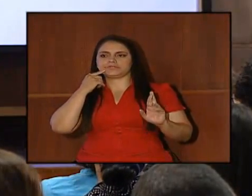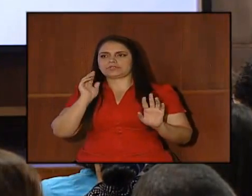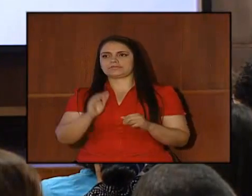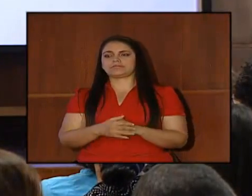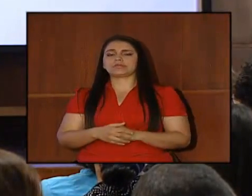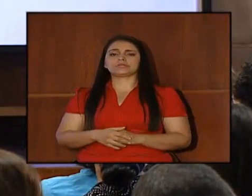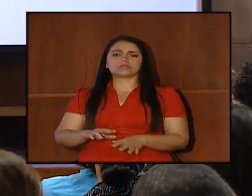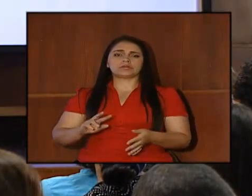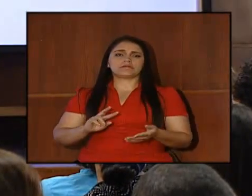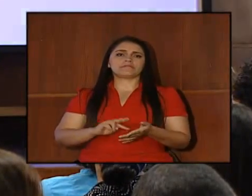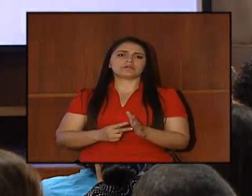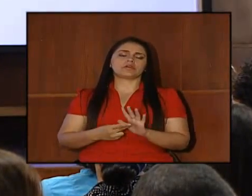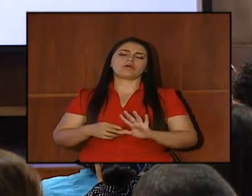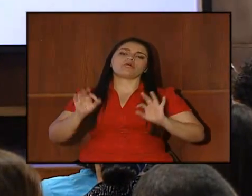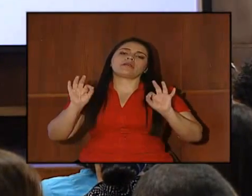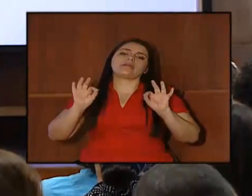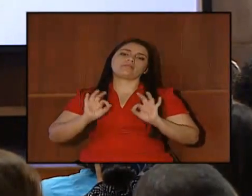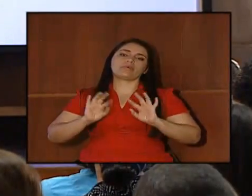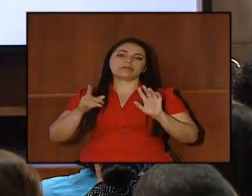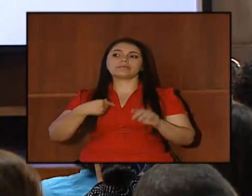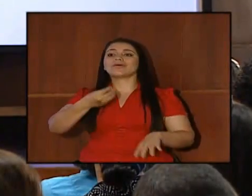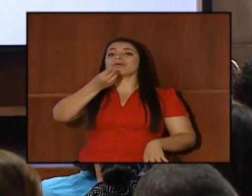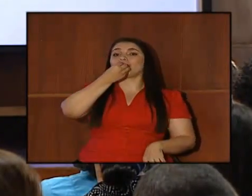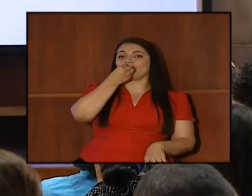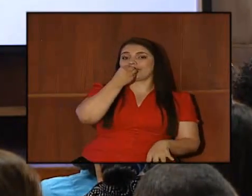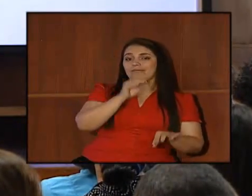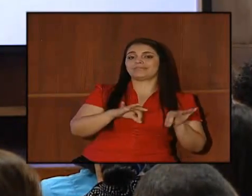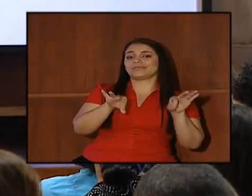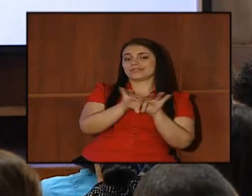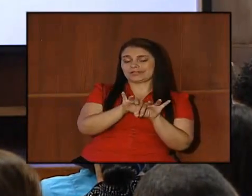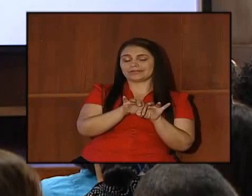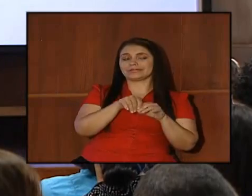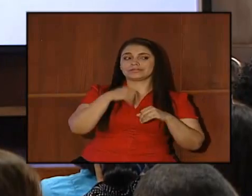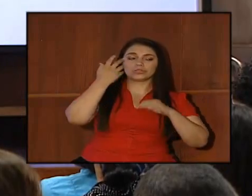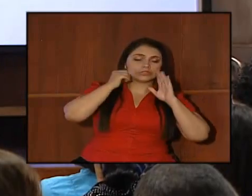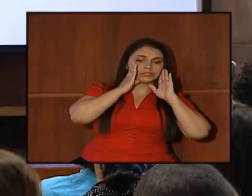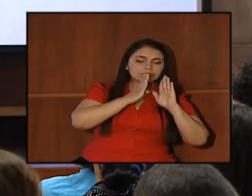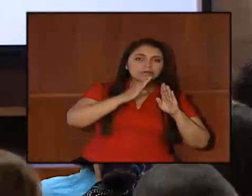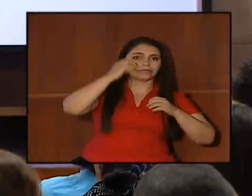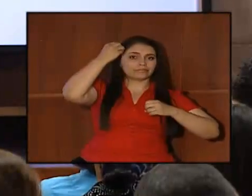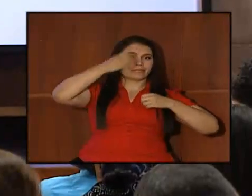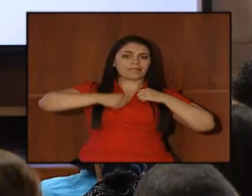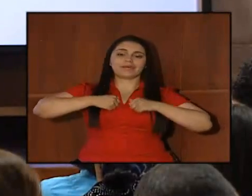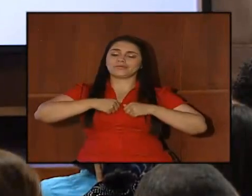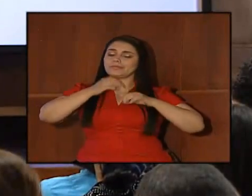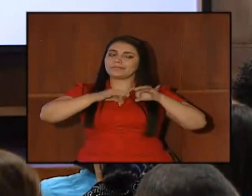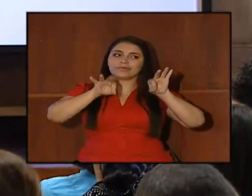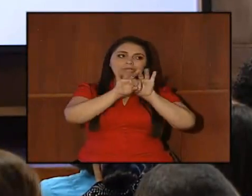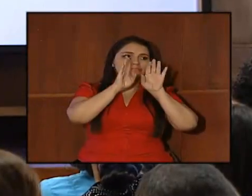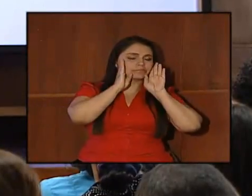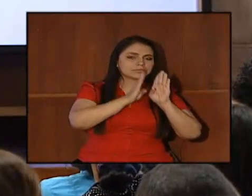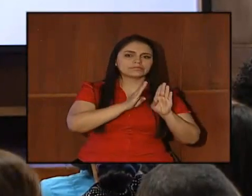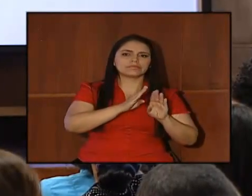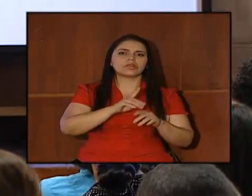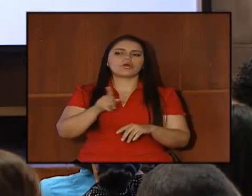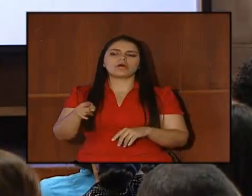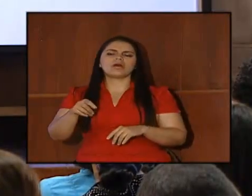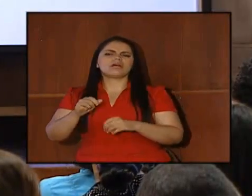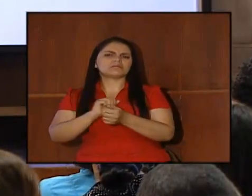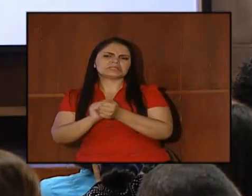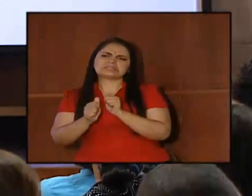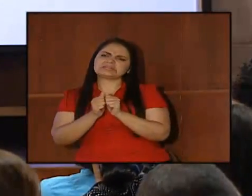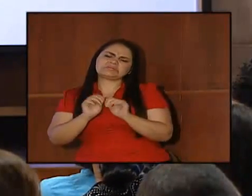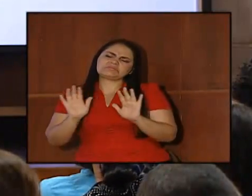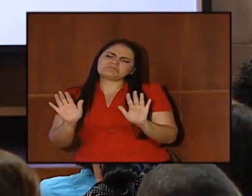son? No. En cambio, la alimentación sí es vital. En cambio, el baño sí sale siendo vital, ¿cierto? Entonces, pero es